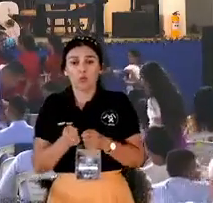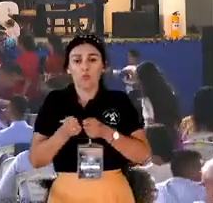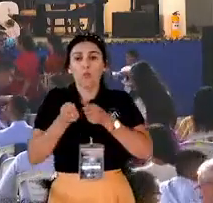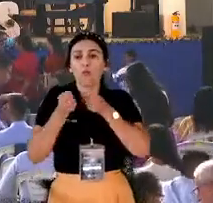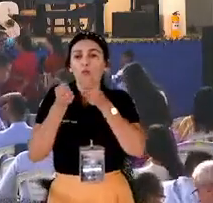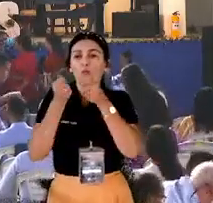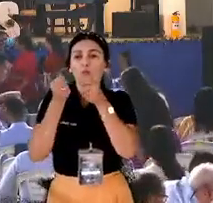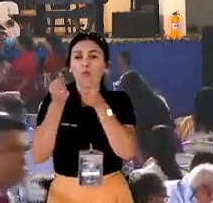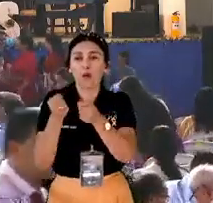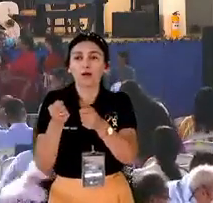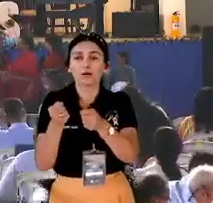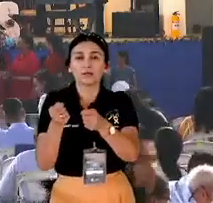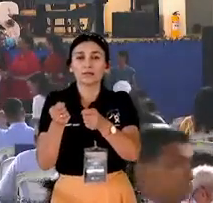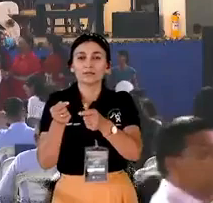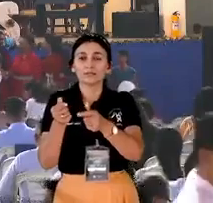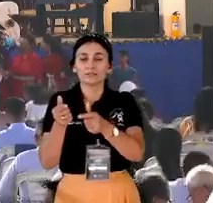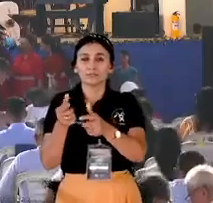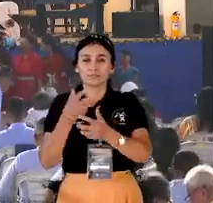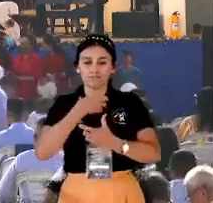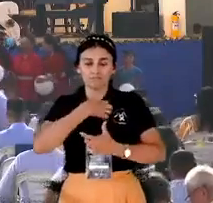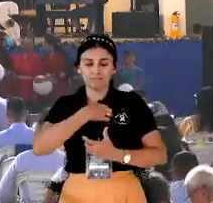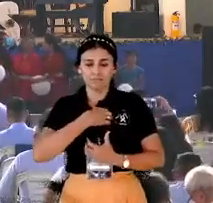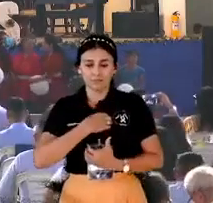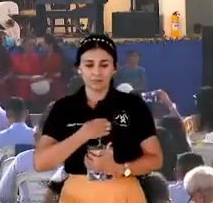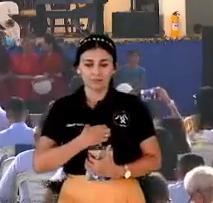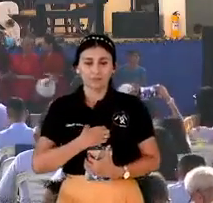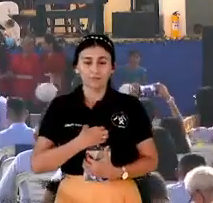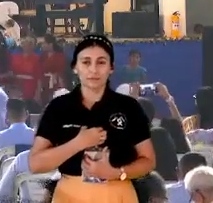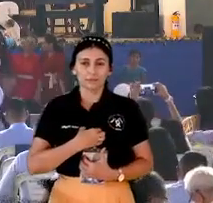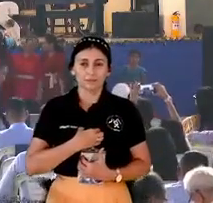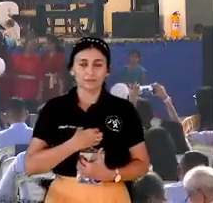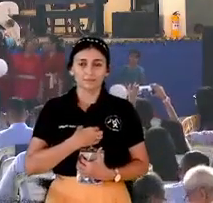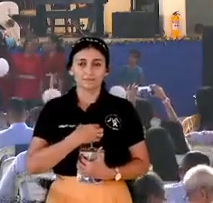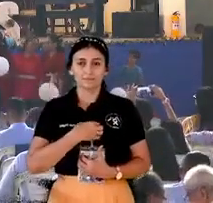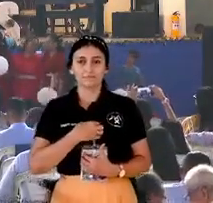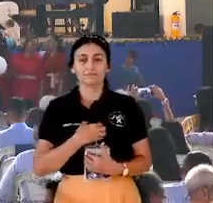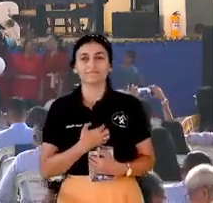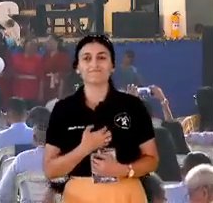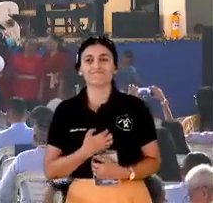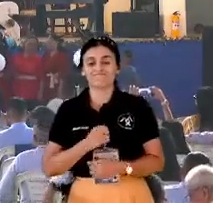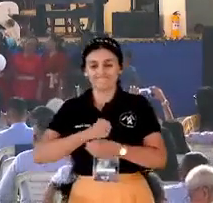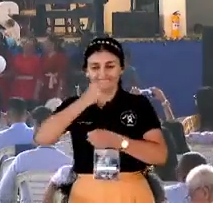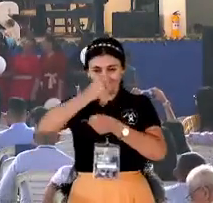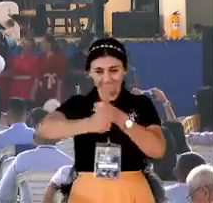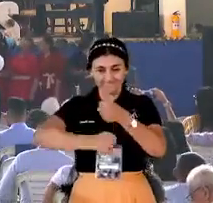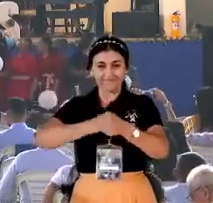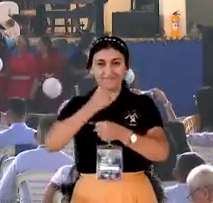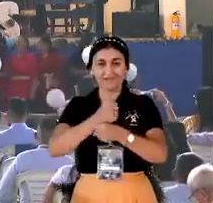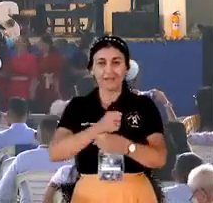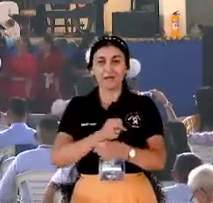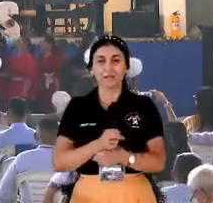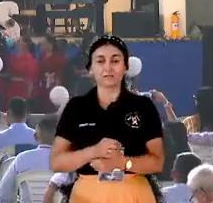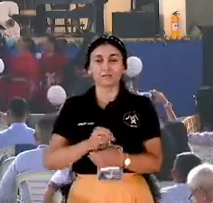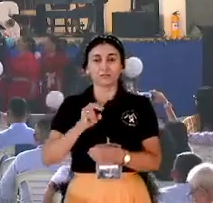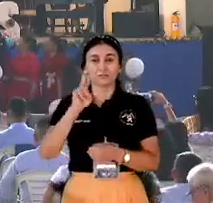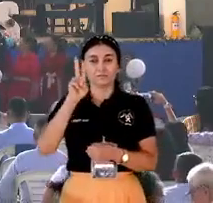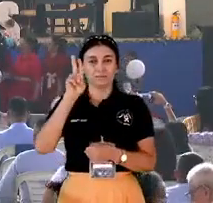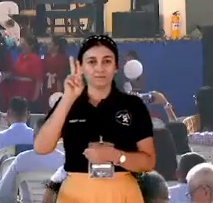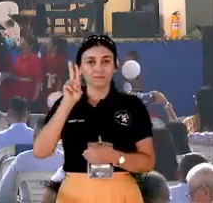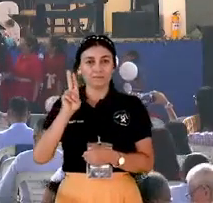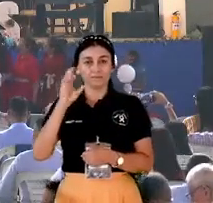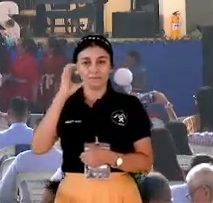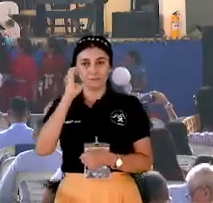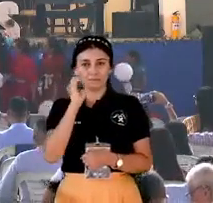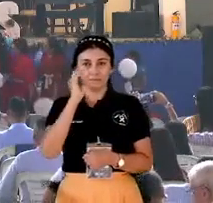una medalla para las líderes del año 2023. Viene un año, está